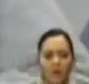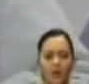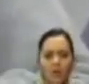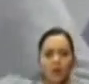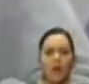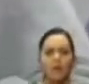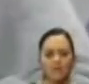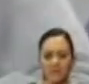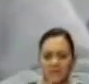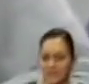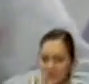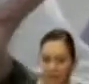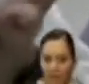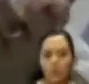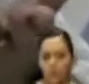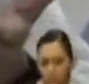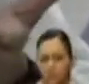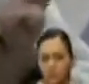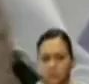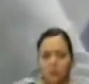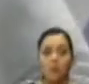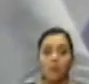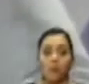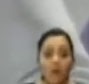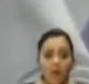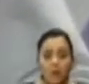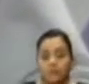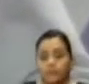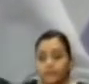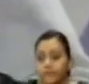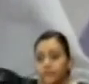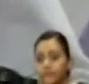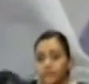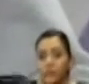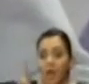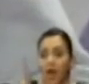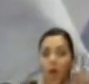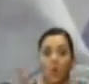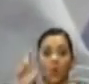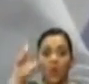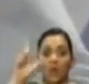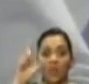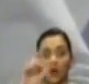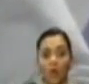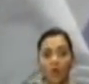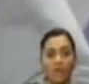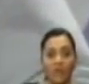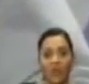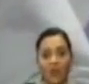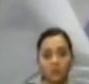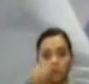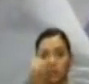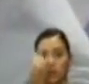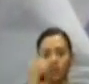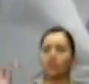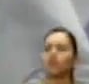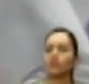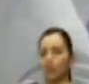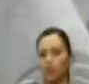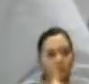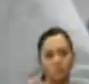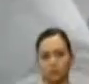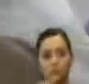sea algo serio, bienvenidos. Pero lastimosamente, en algunos dirigentes de la CONAIE, no en todas, la CONAIE está profundamente